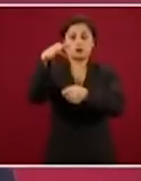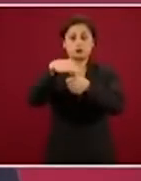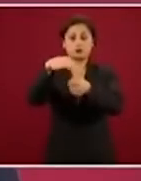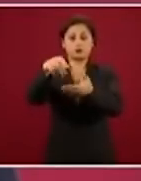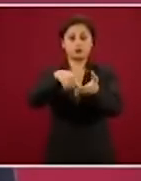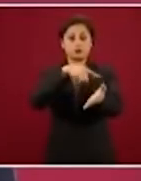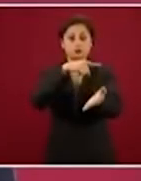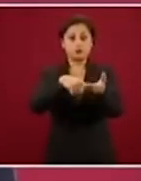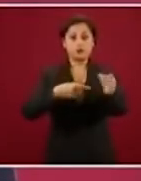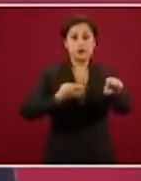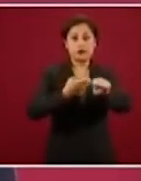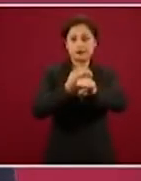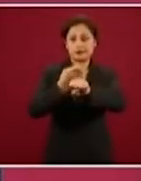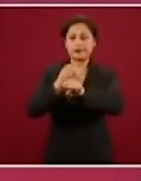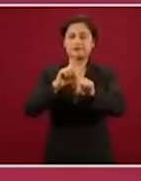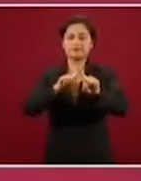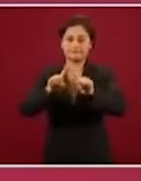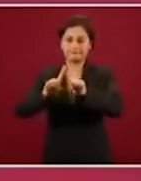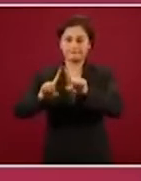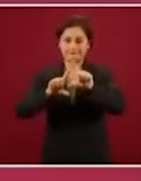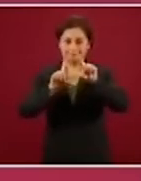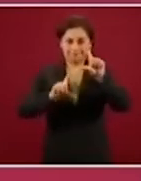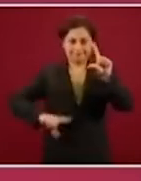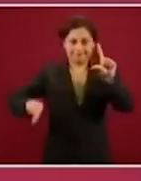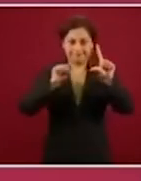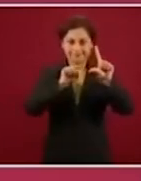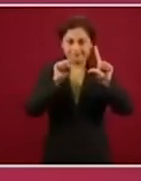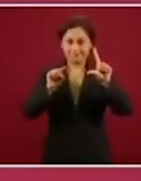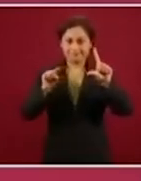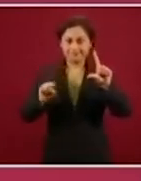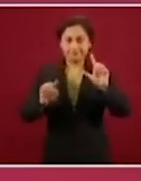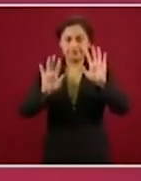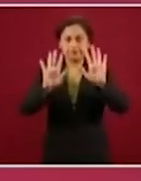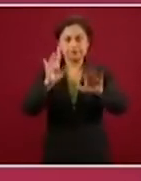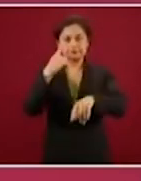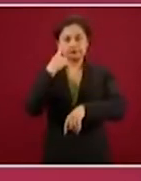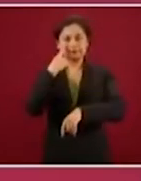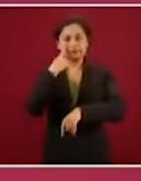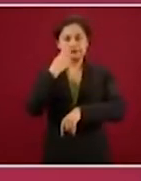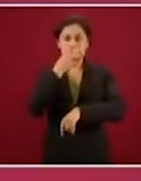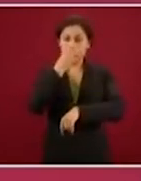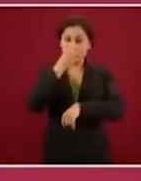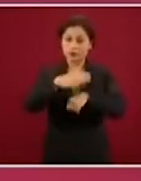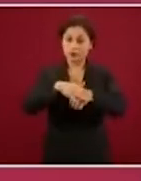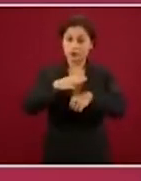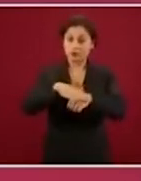varios estados. No es nada más que el gobierno federal no va a